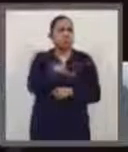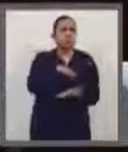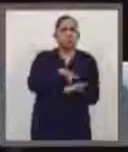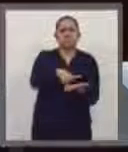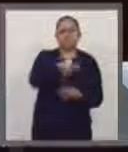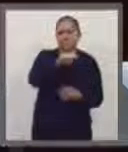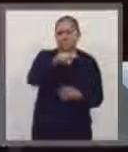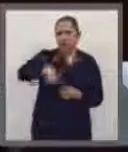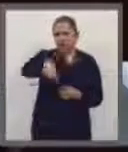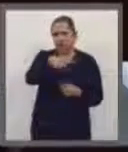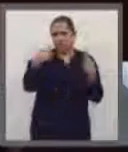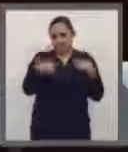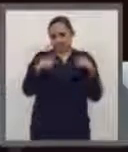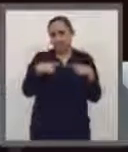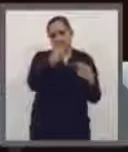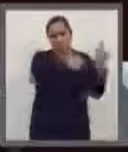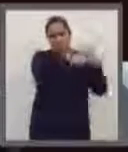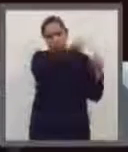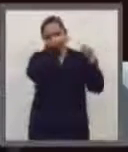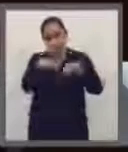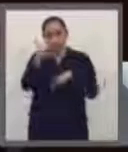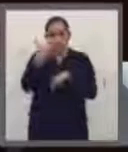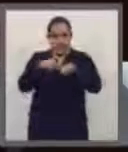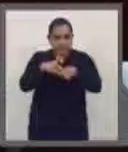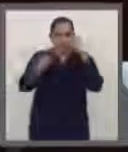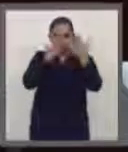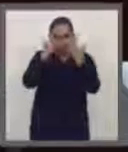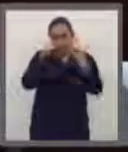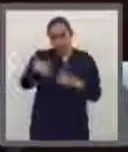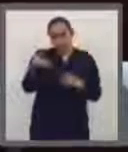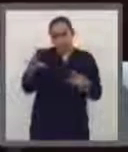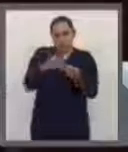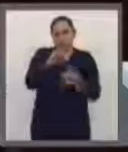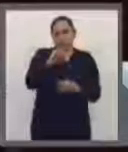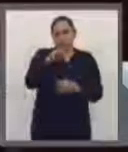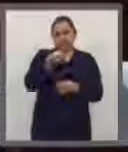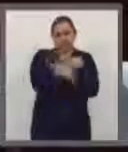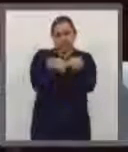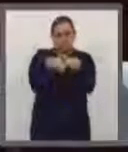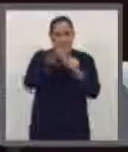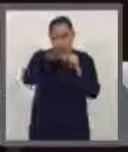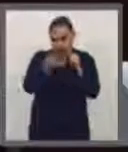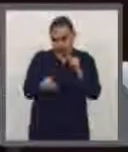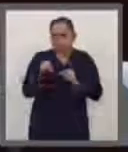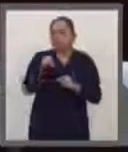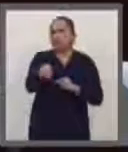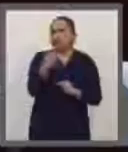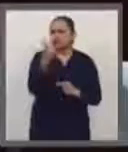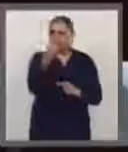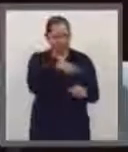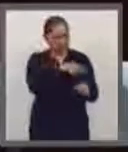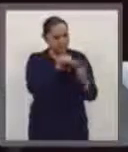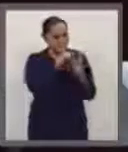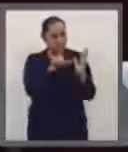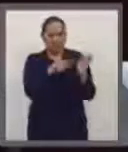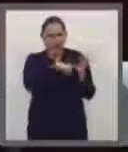deseen incorporarse al sistema educativo nacional. No es necesario cambiar estos tres